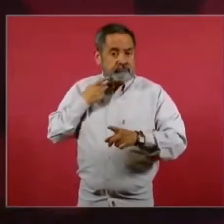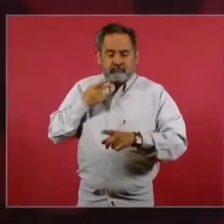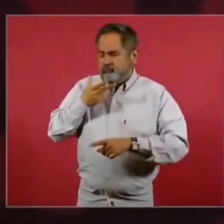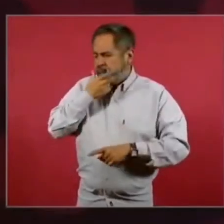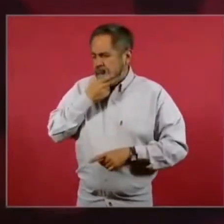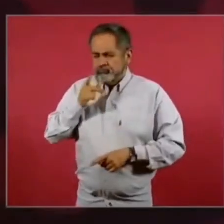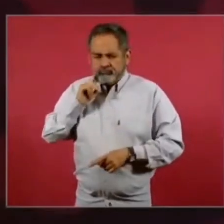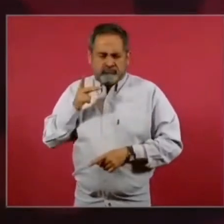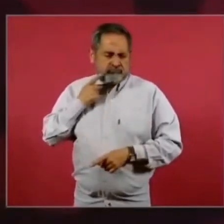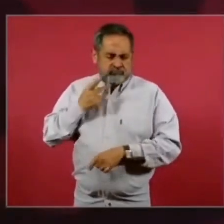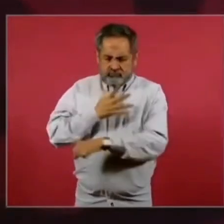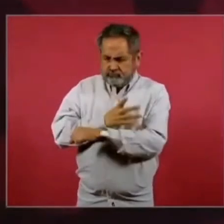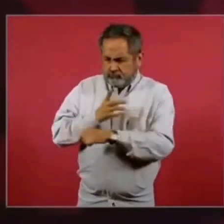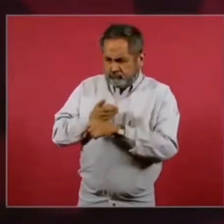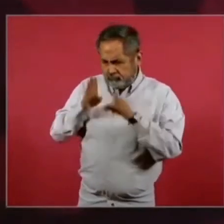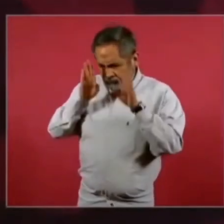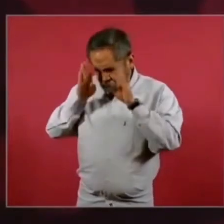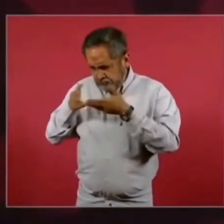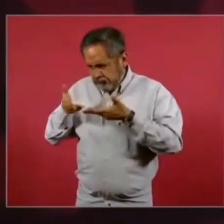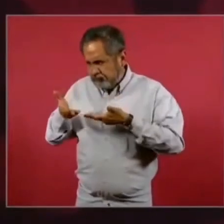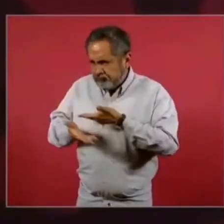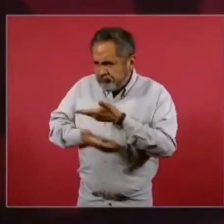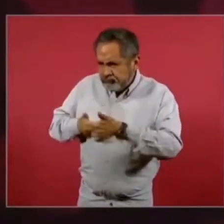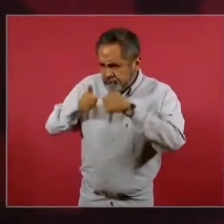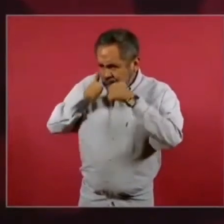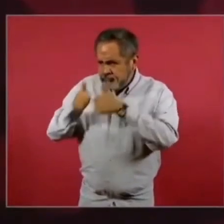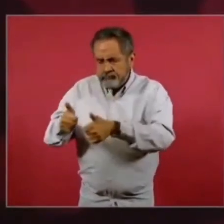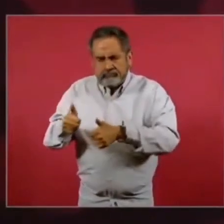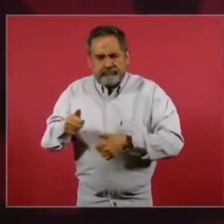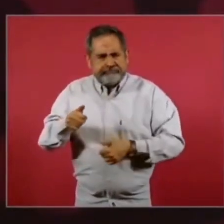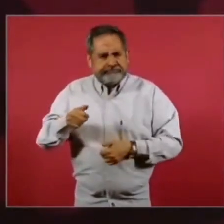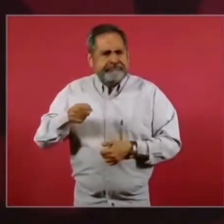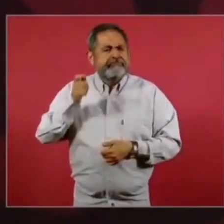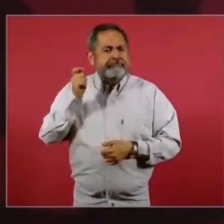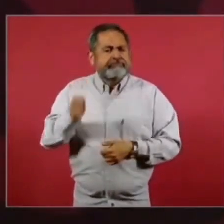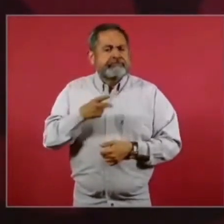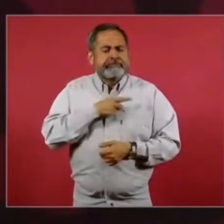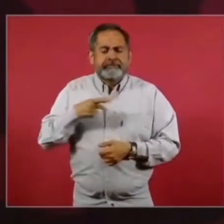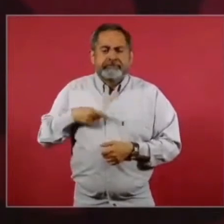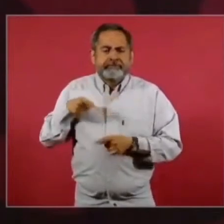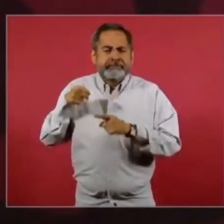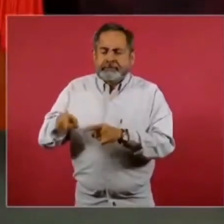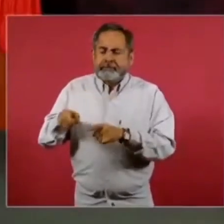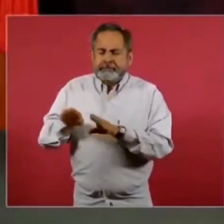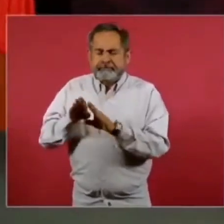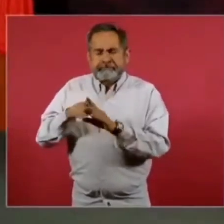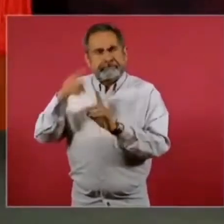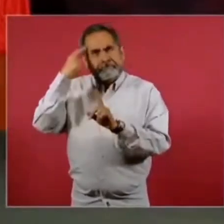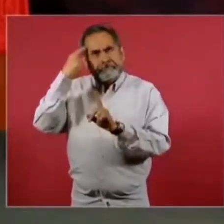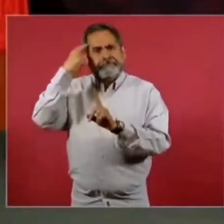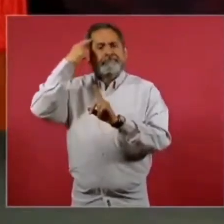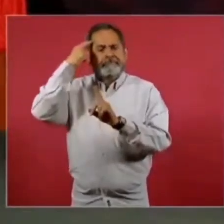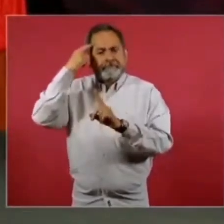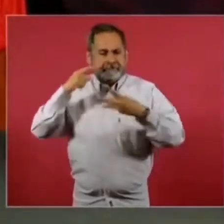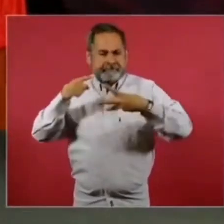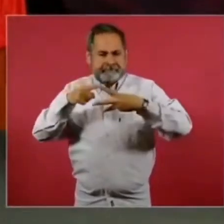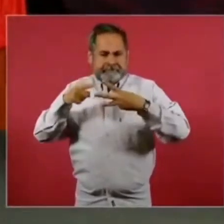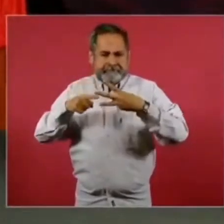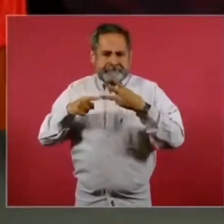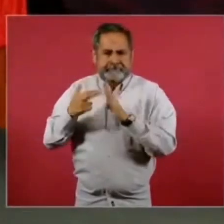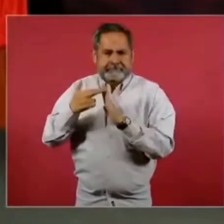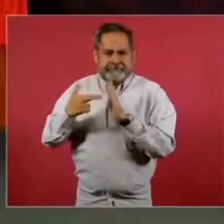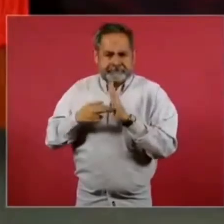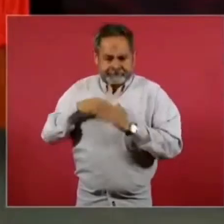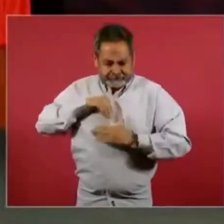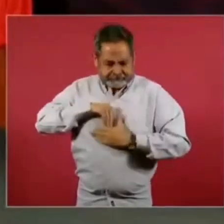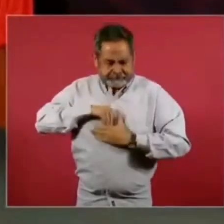mujer dedicada al servicio público tiene que guiarse por tres principios